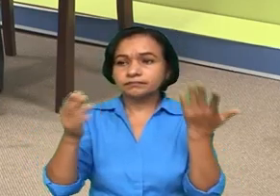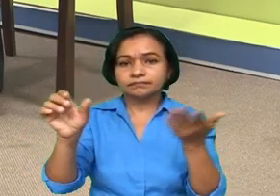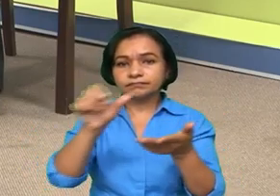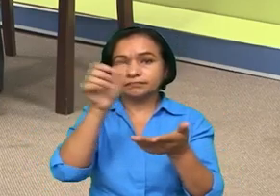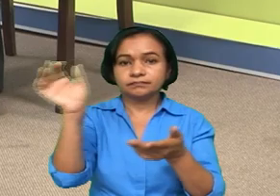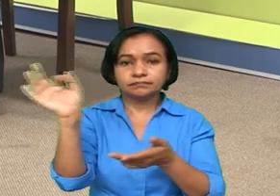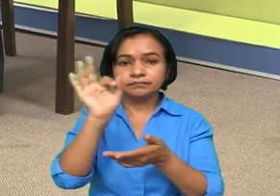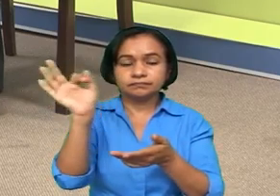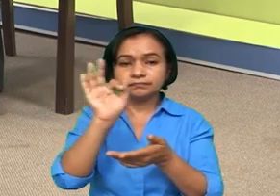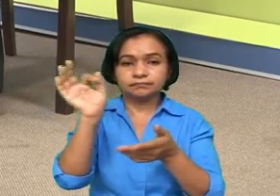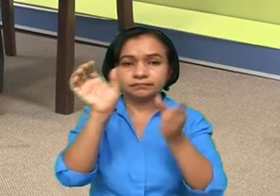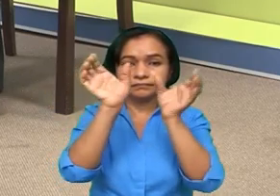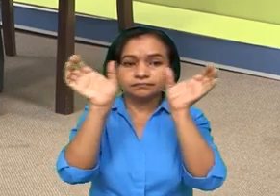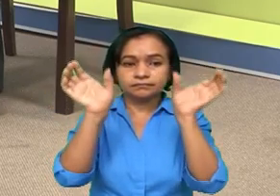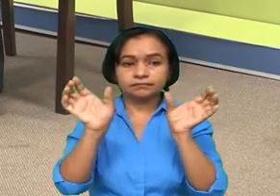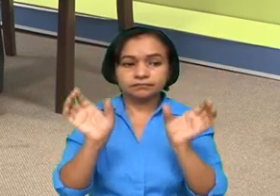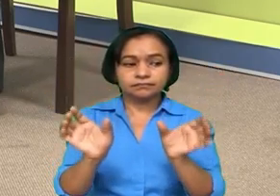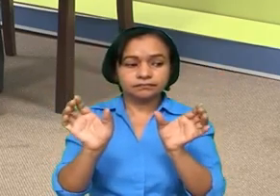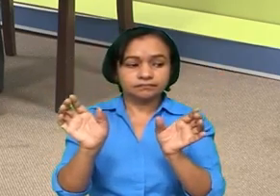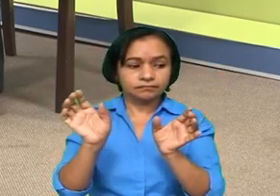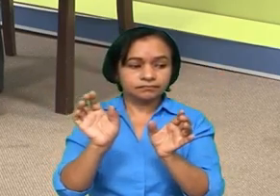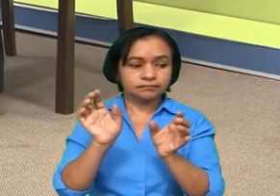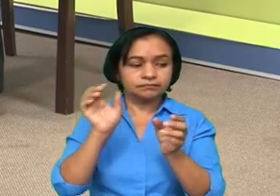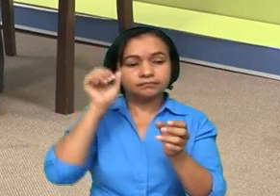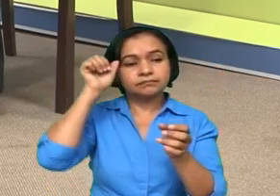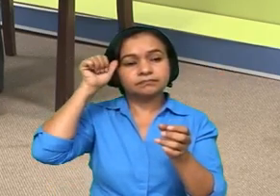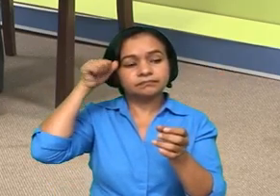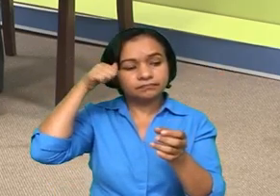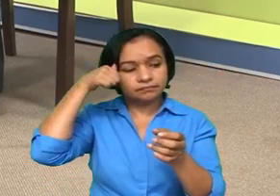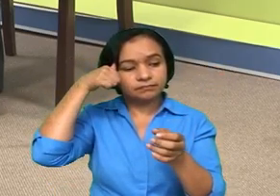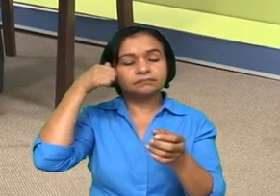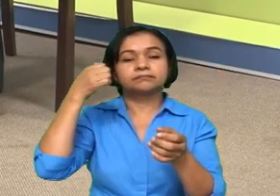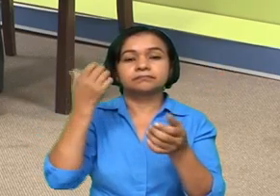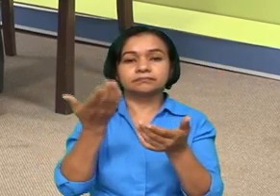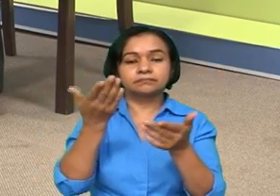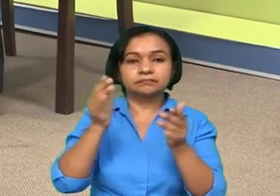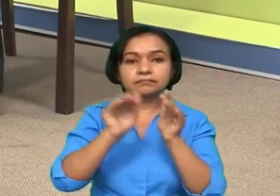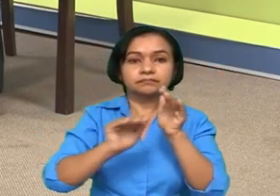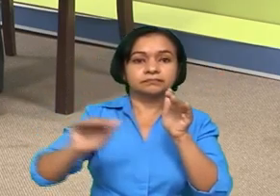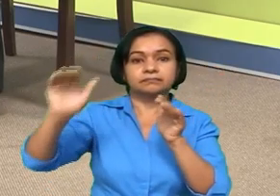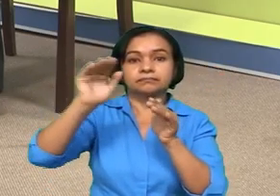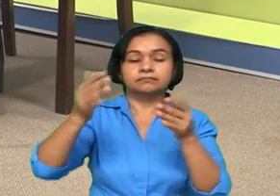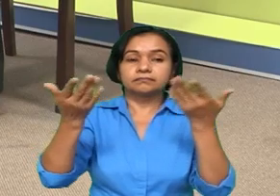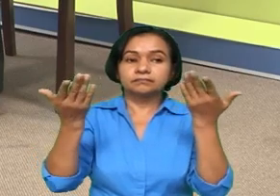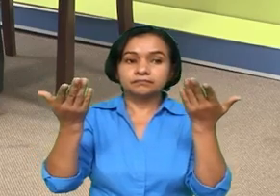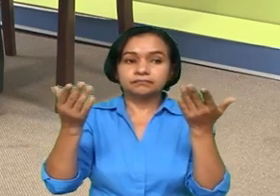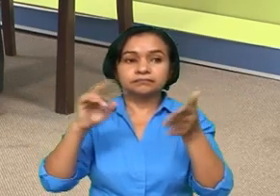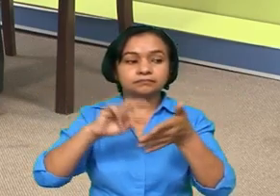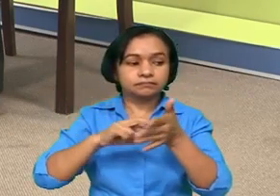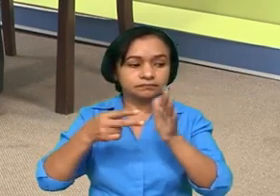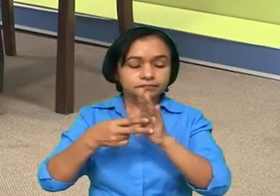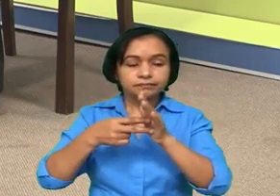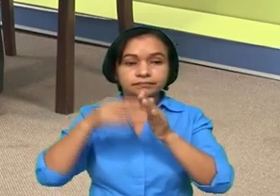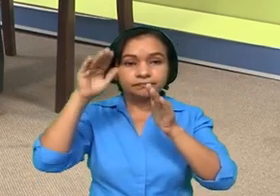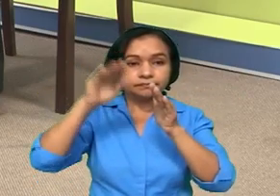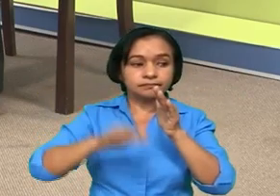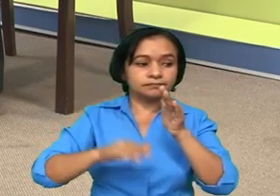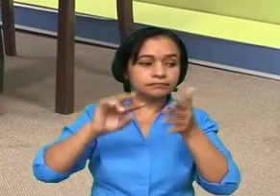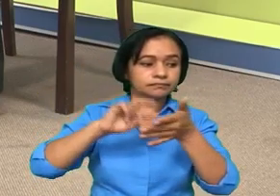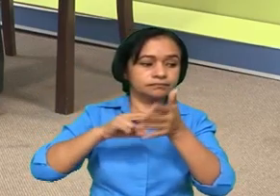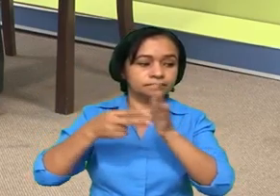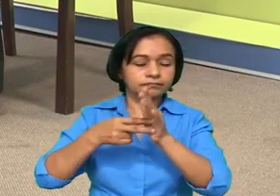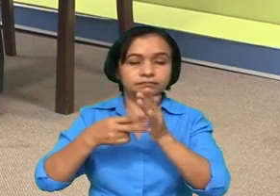formas de clasificar la infección de vías urinarias, que es bajas y altas. Entonces, baja es lo que incluye lo